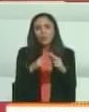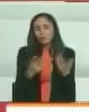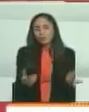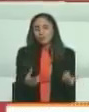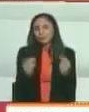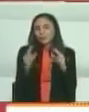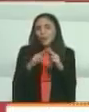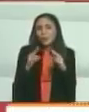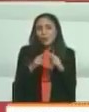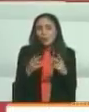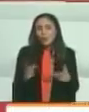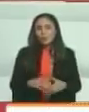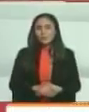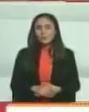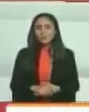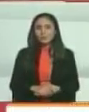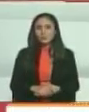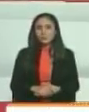ninguno de estos que están aquí.